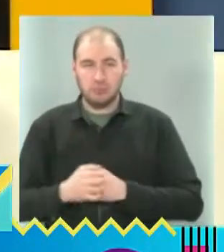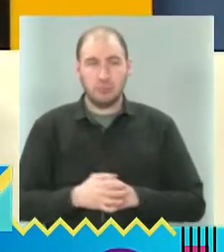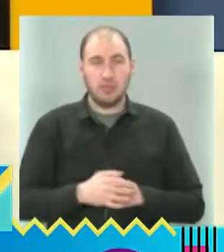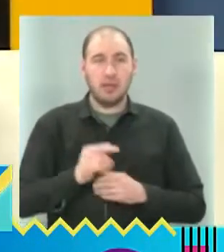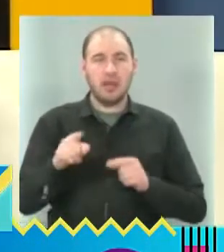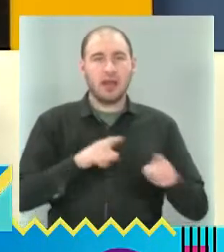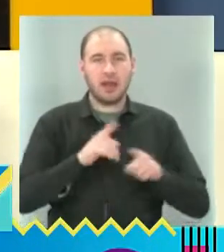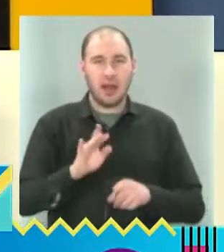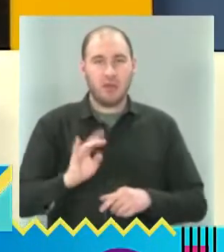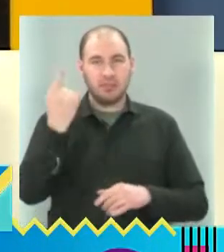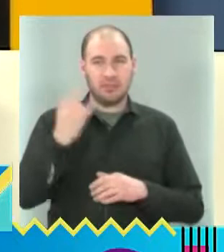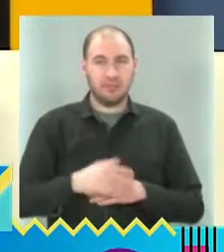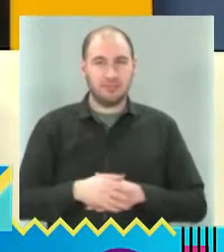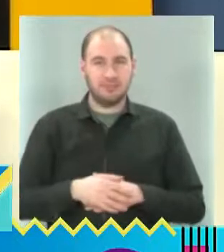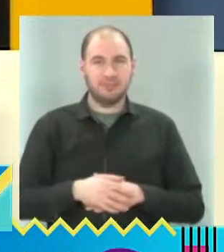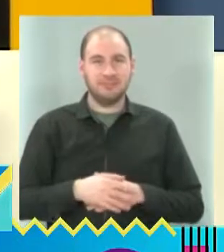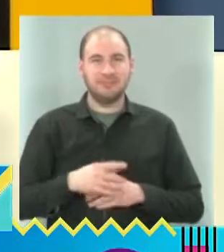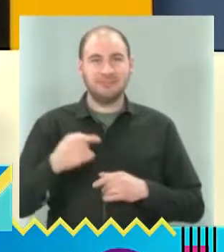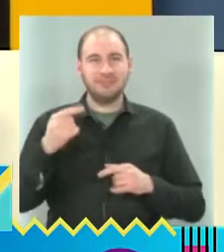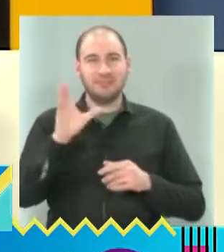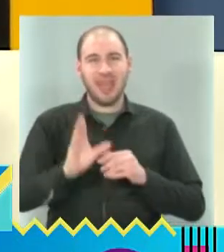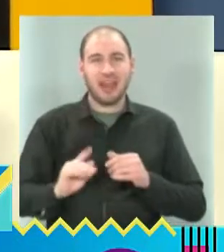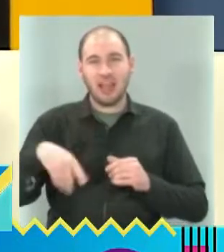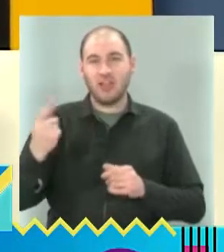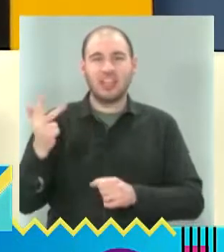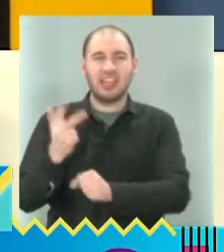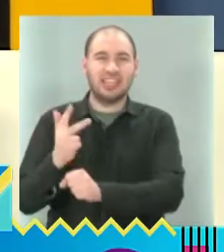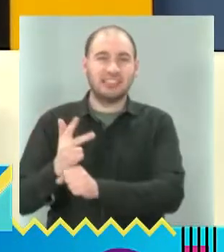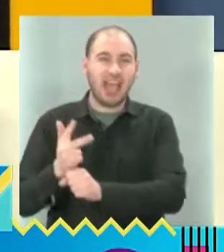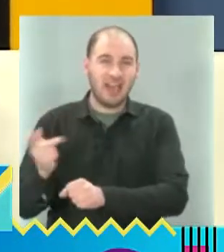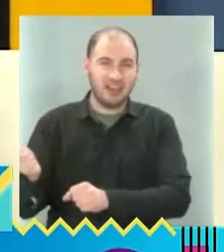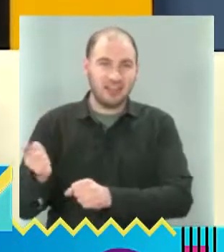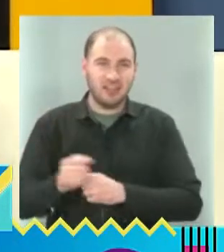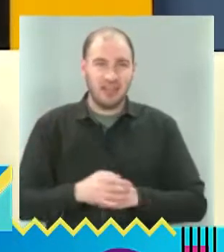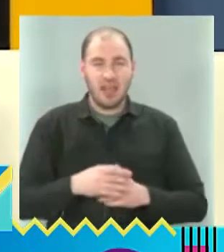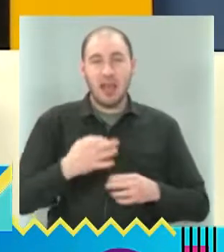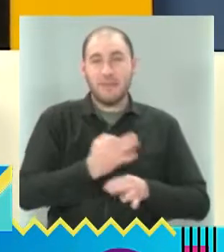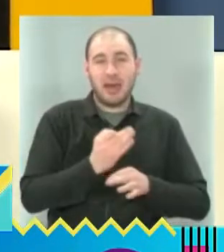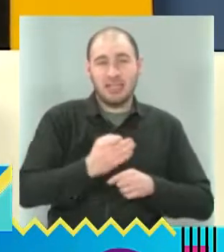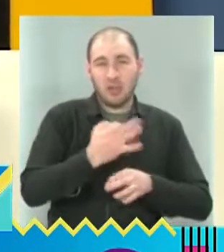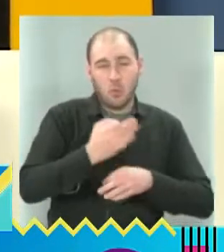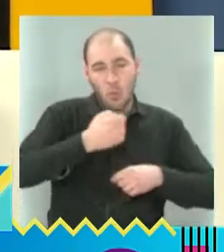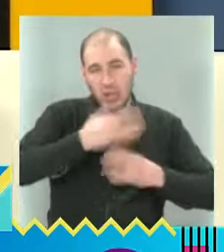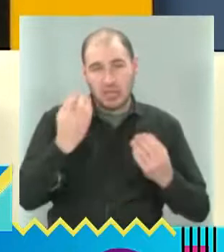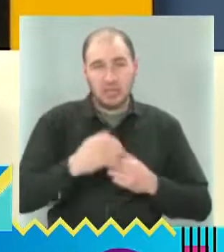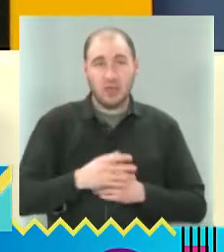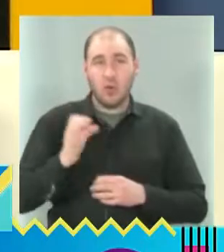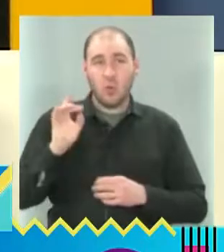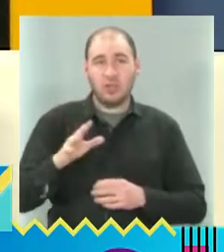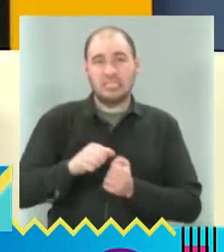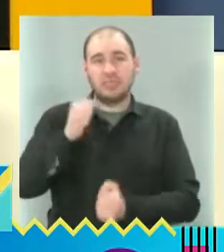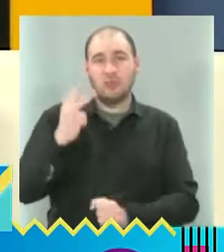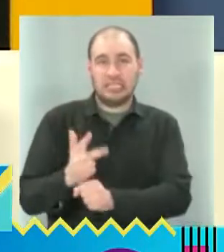una carrera universitaria. En el resto del país es terciaria. Para ser maestra de cualquier escuela especial es solo un